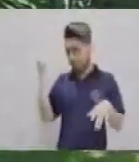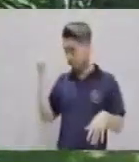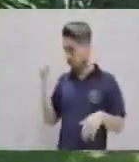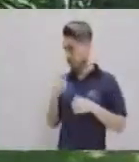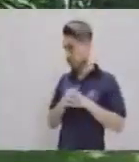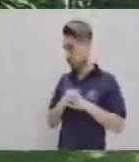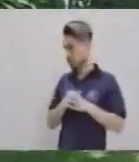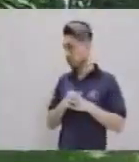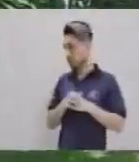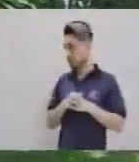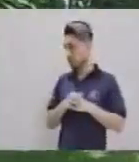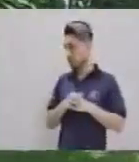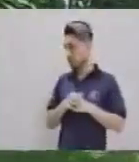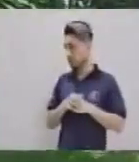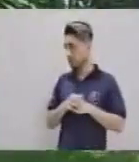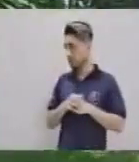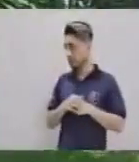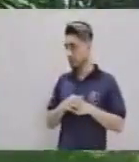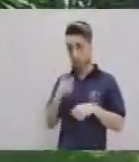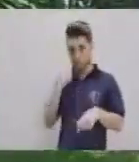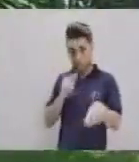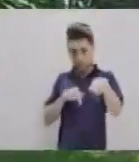¿Acá?